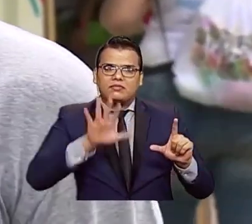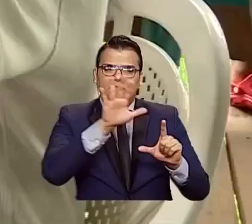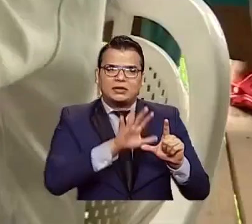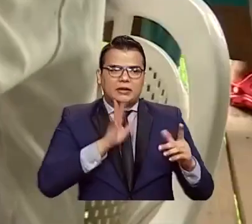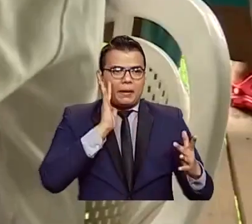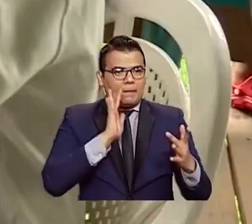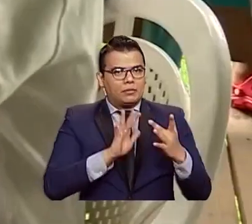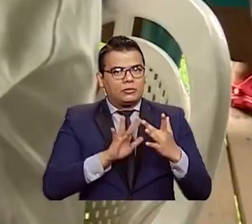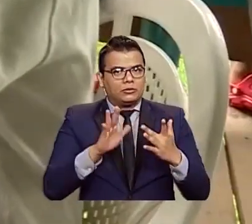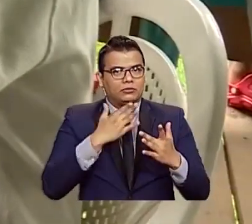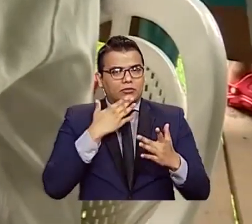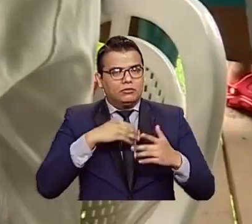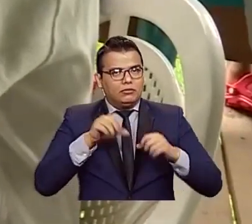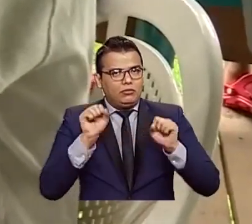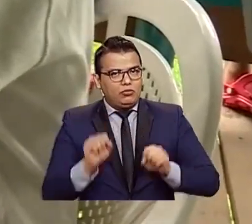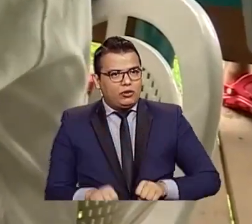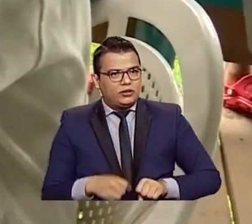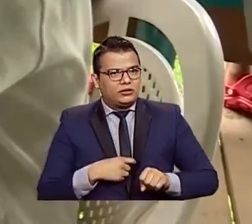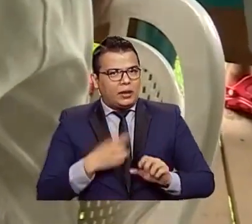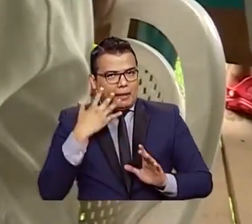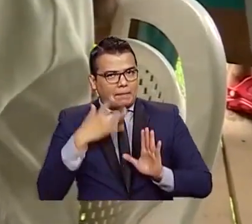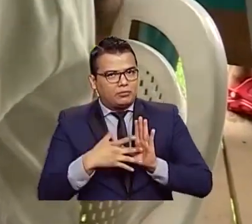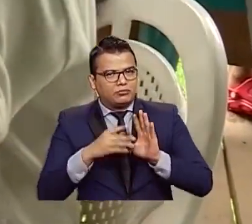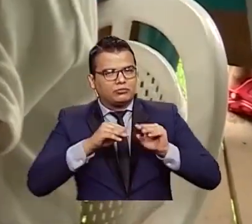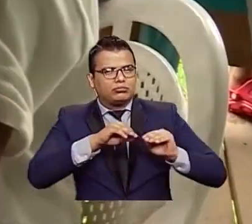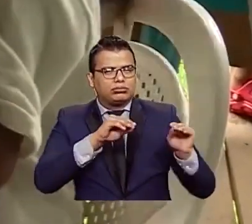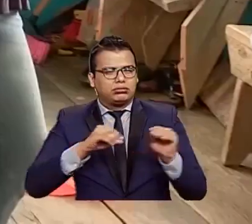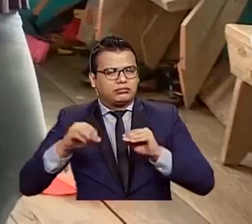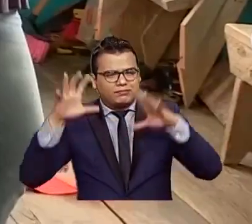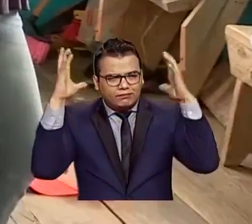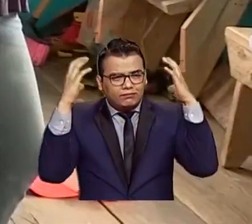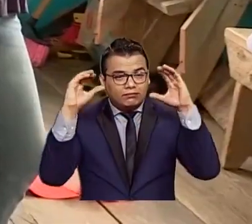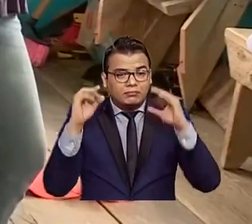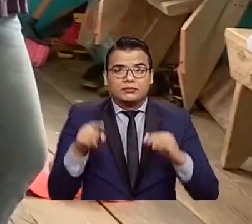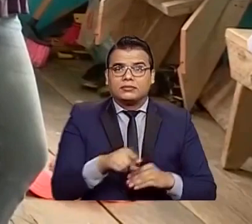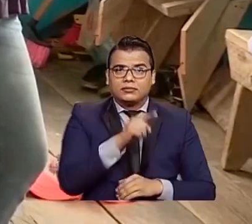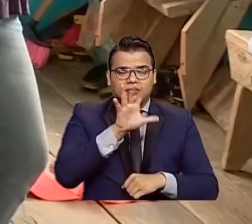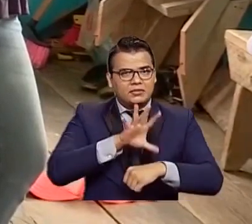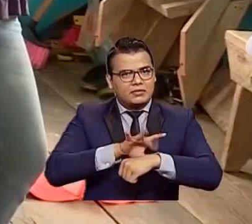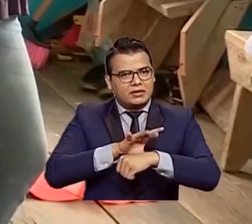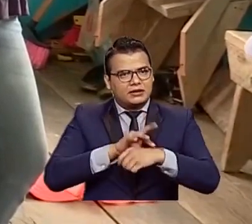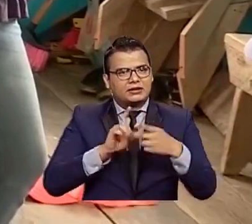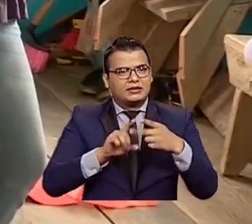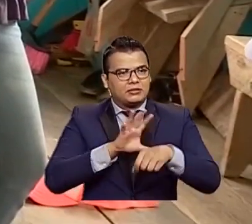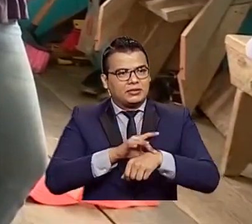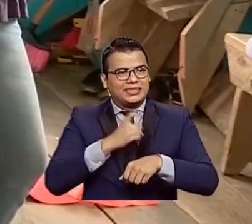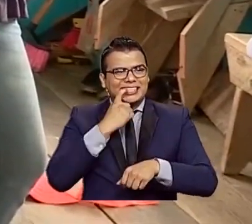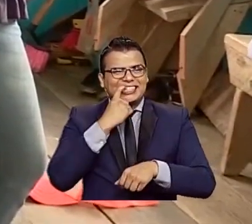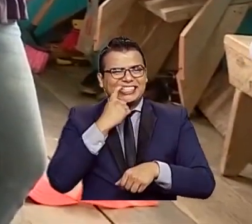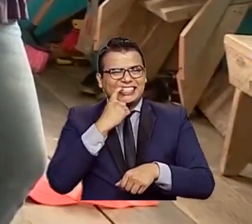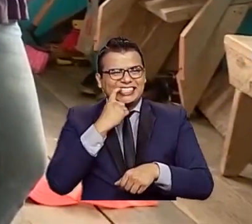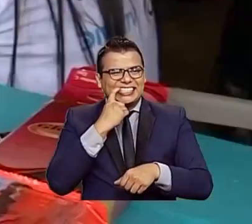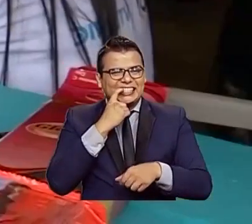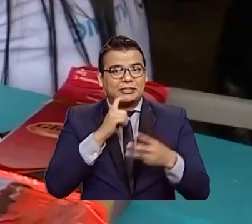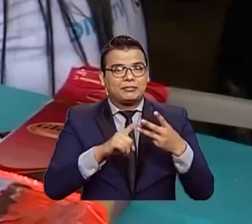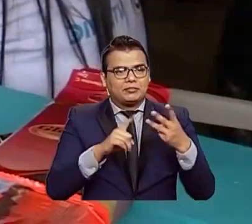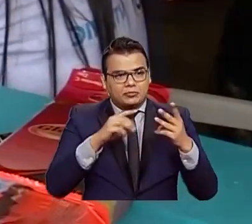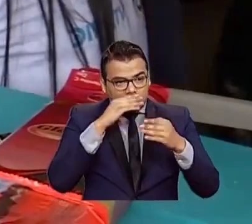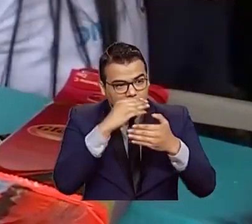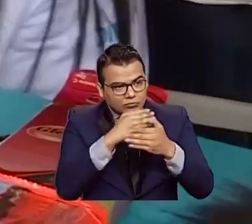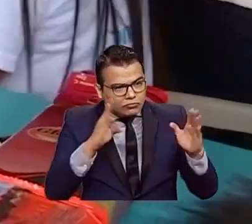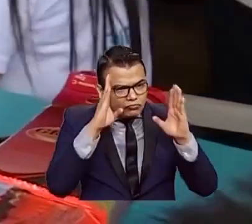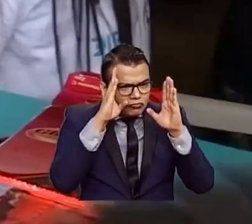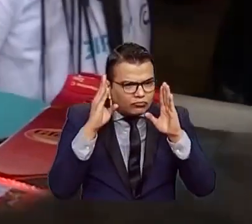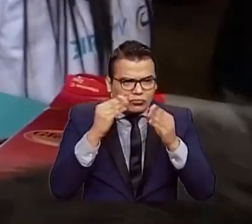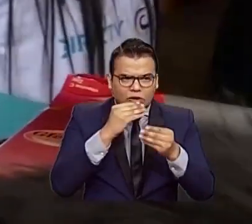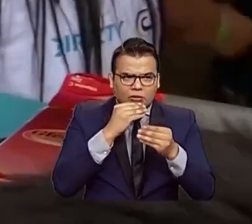en la clase. En otro sector avanzó la jornada de salud con médicos, odontólogos, nutricionistas, quienes además les hacen un acompañamiento periódico a